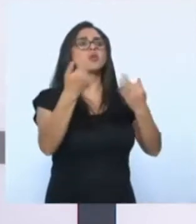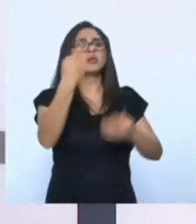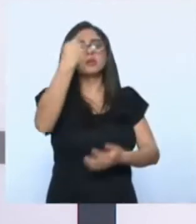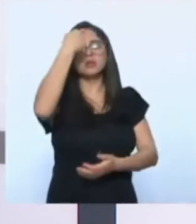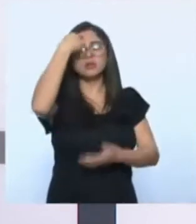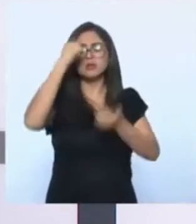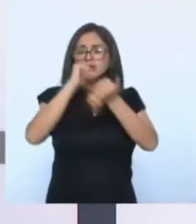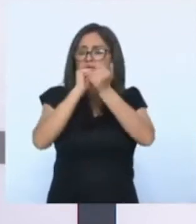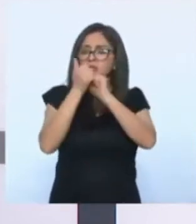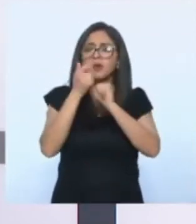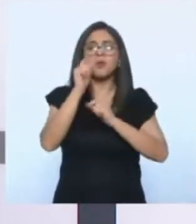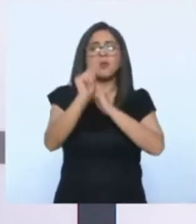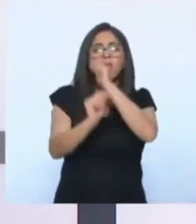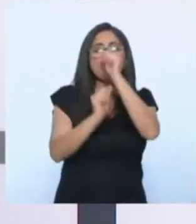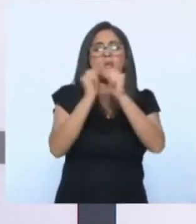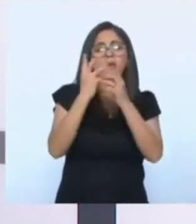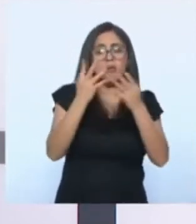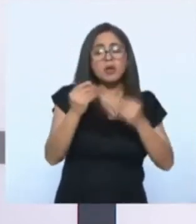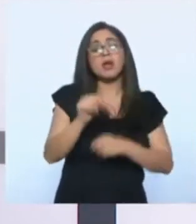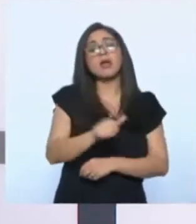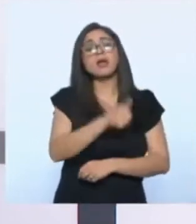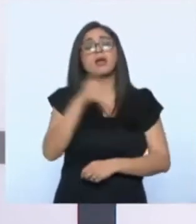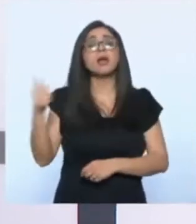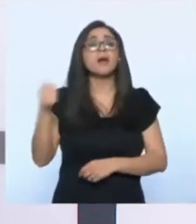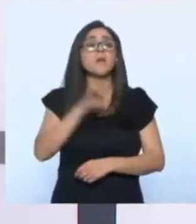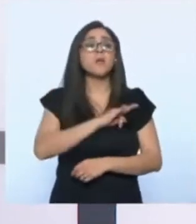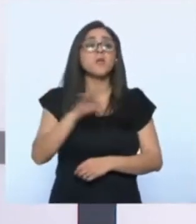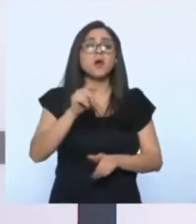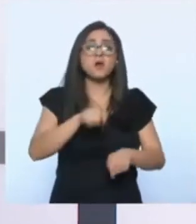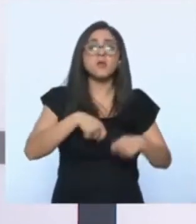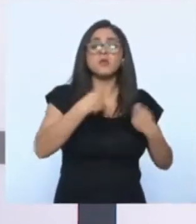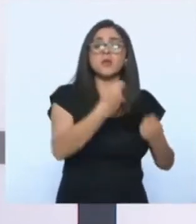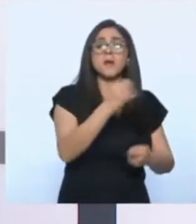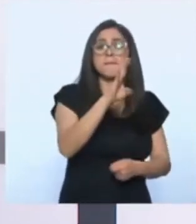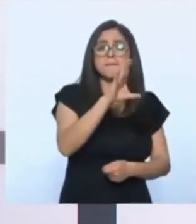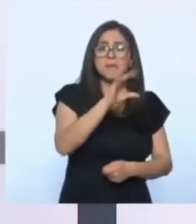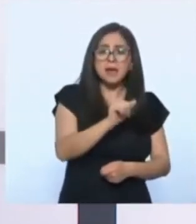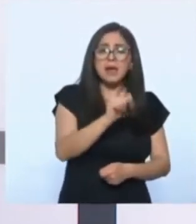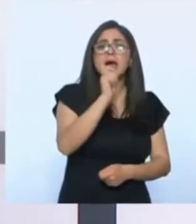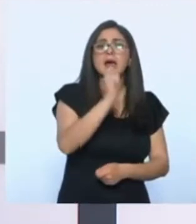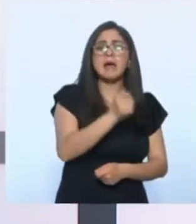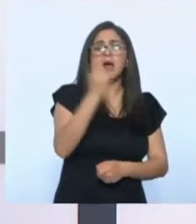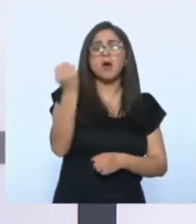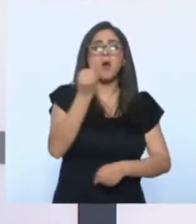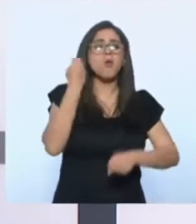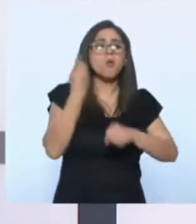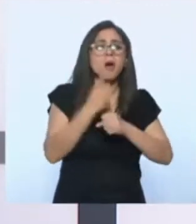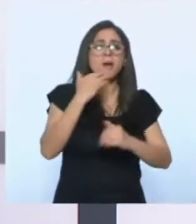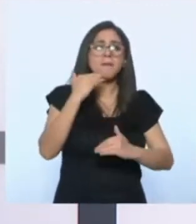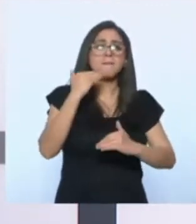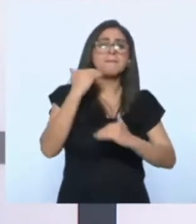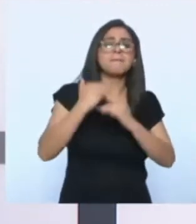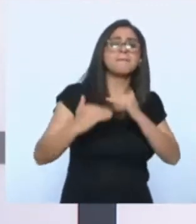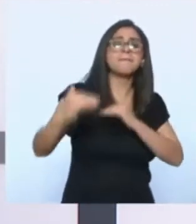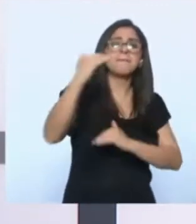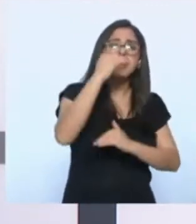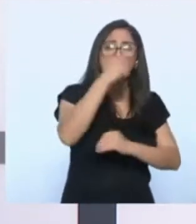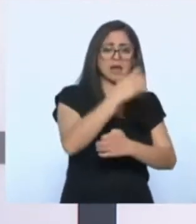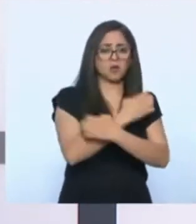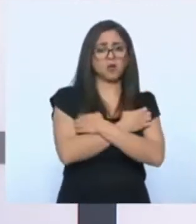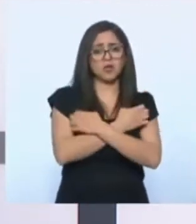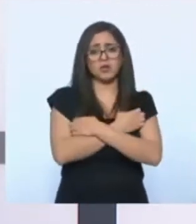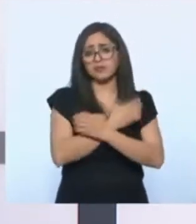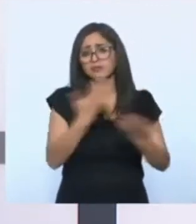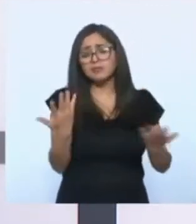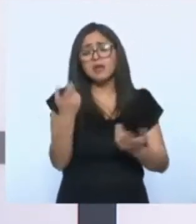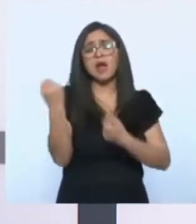una especie de beca que les garantice la educación que su madre no le puede dar, porque muchas veces los casos de feminicidio